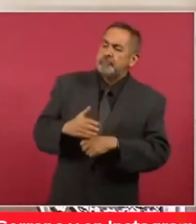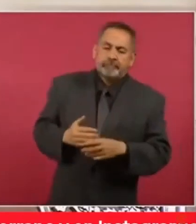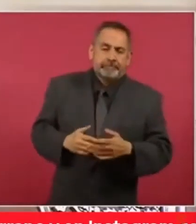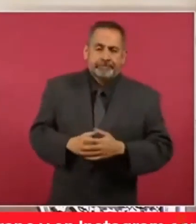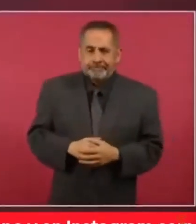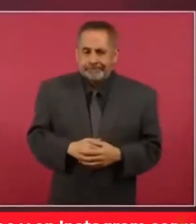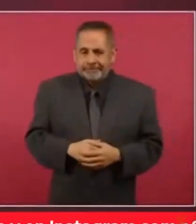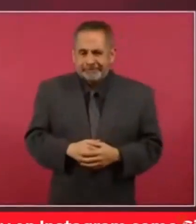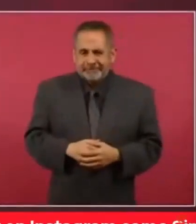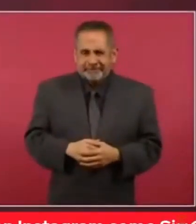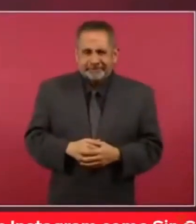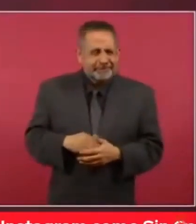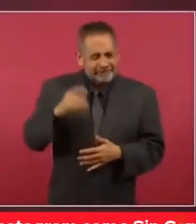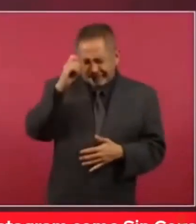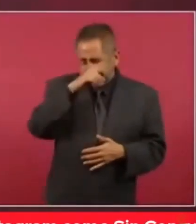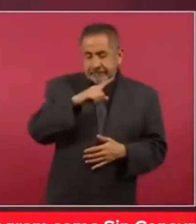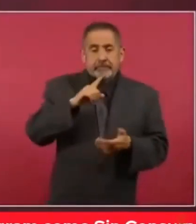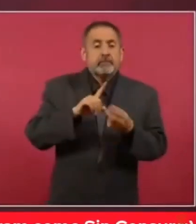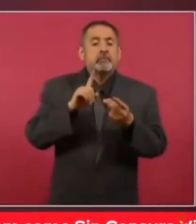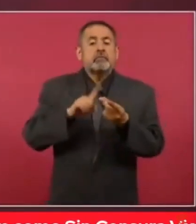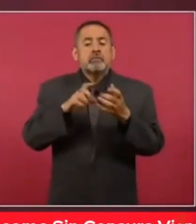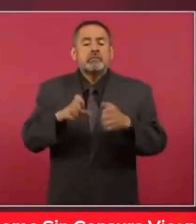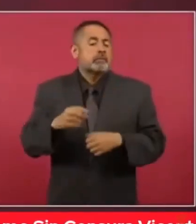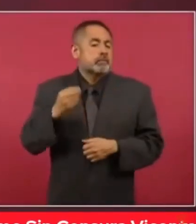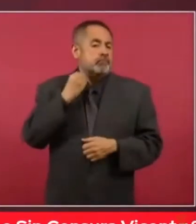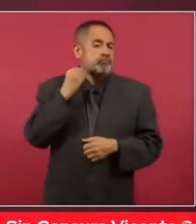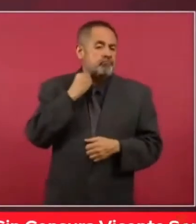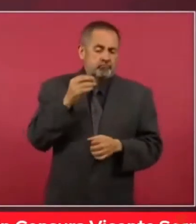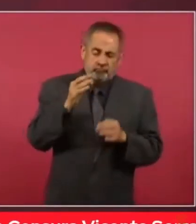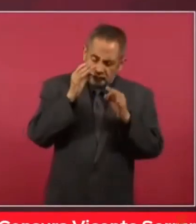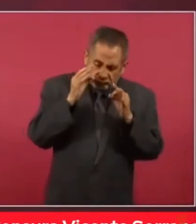Es muy difícil encontrar abogados